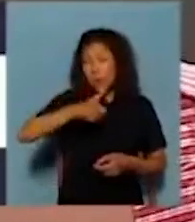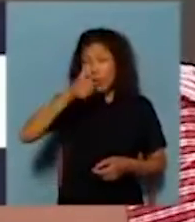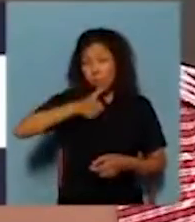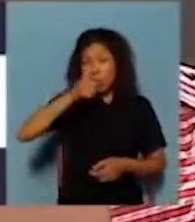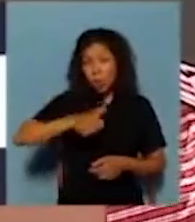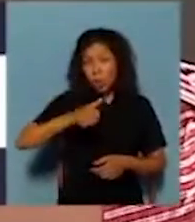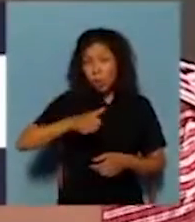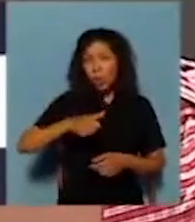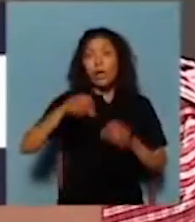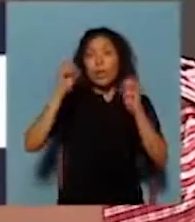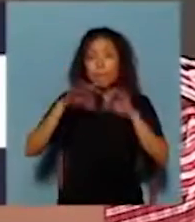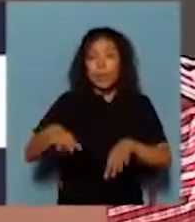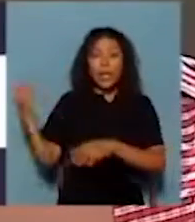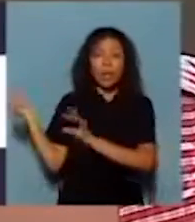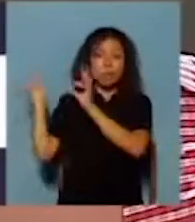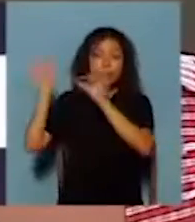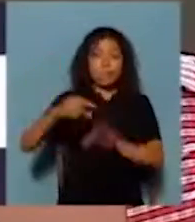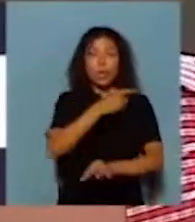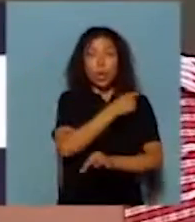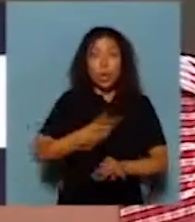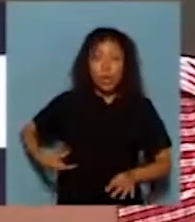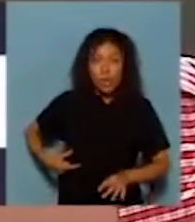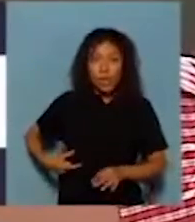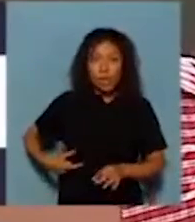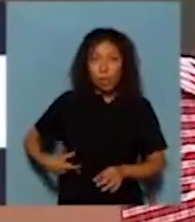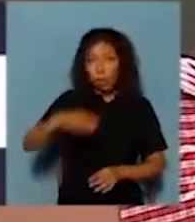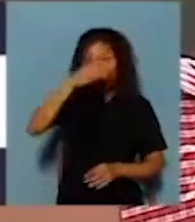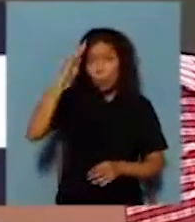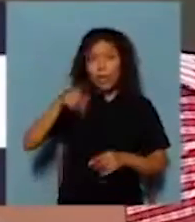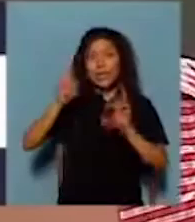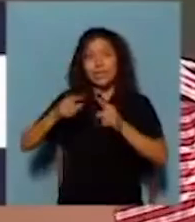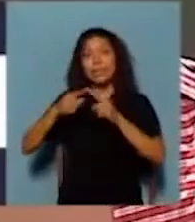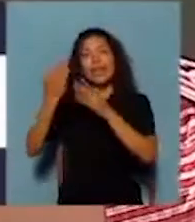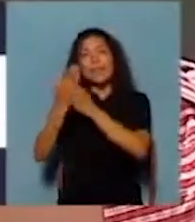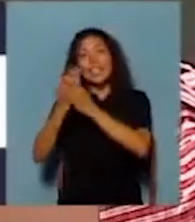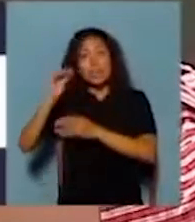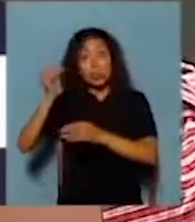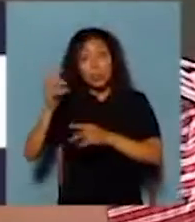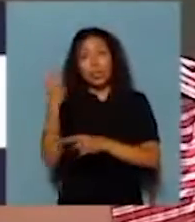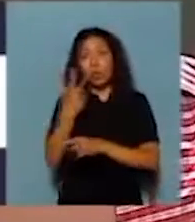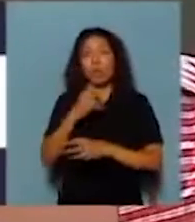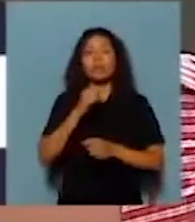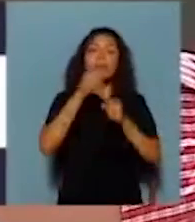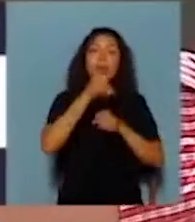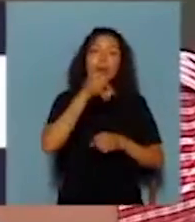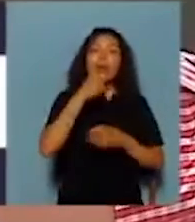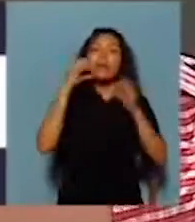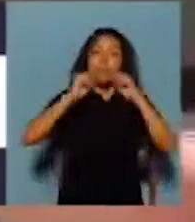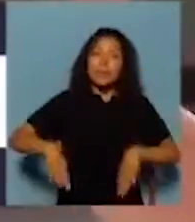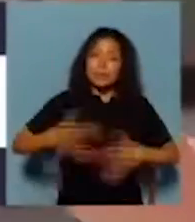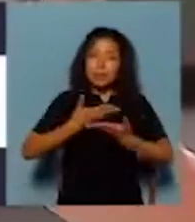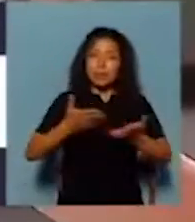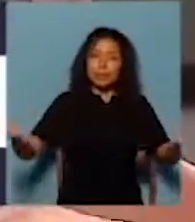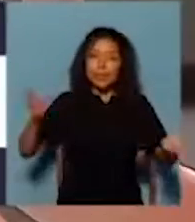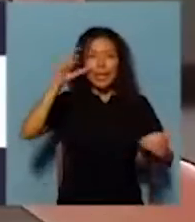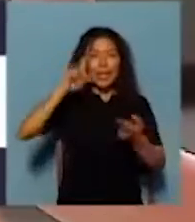la presencia del gobernador y del ministro Joao Parkinson, vamos a hacer la inauguración oficial de la Expo Jujuy edición 2022.